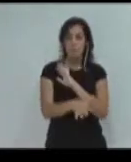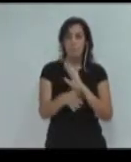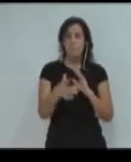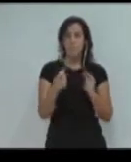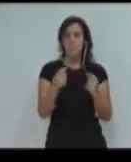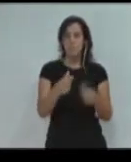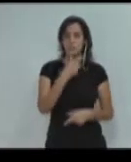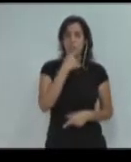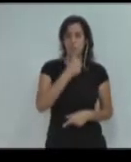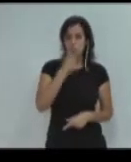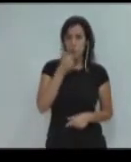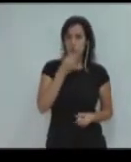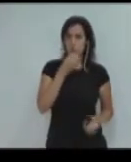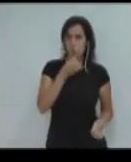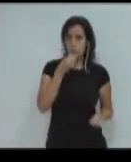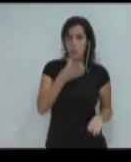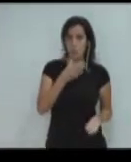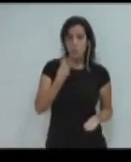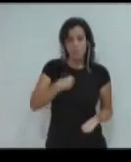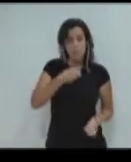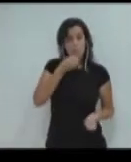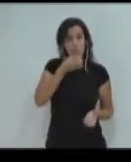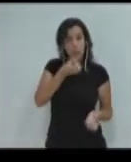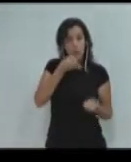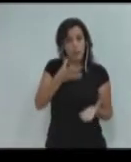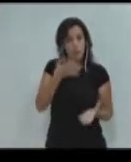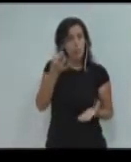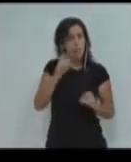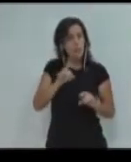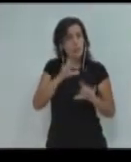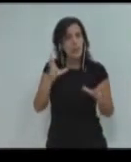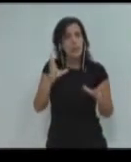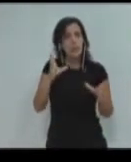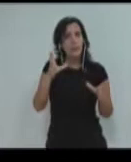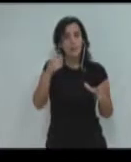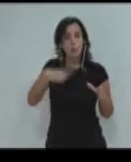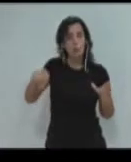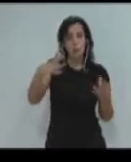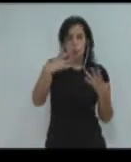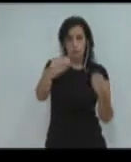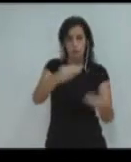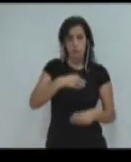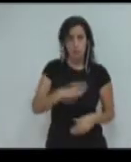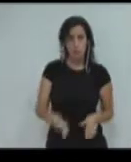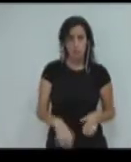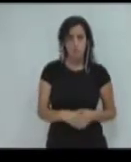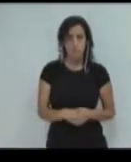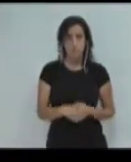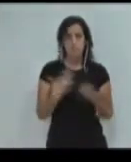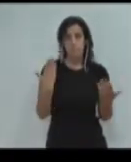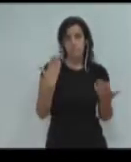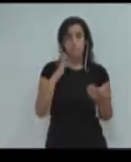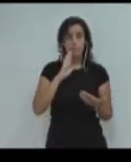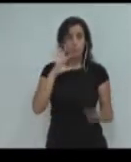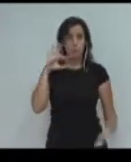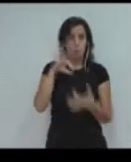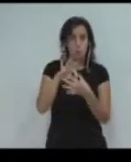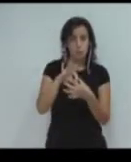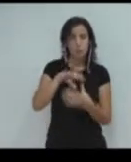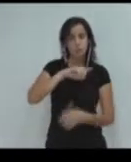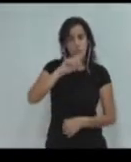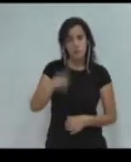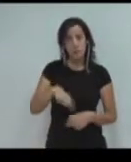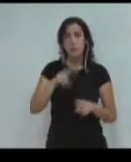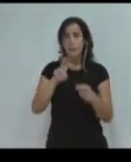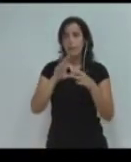facilite información y esa información que se facilite sea lo más clara y comprensible para todos. Ajá. Entonces va unido ahí, va unido también a